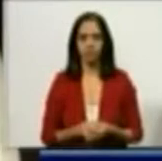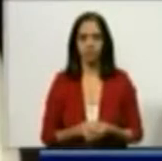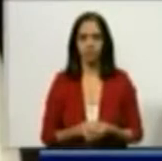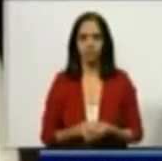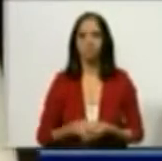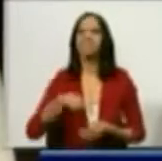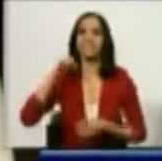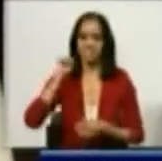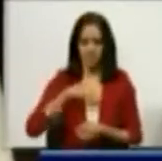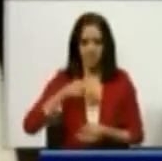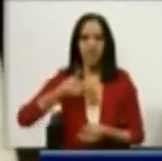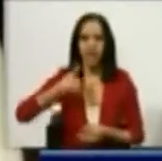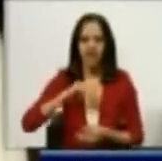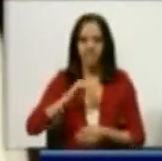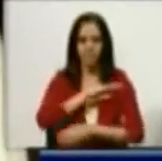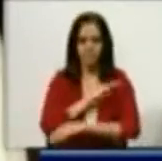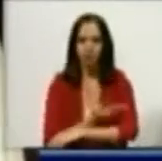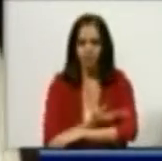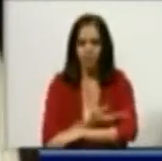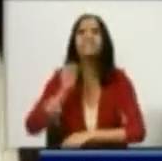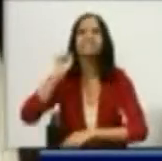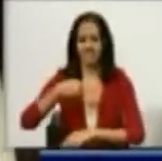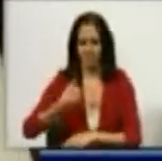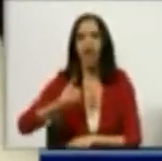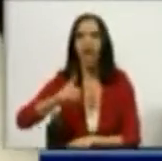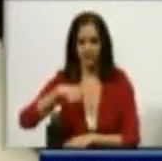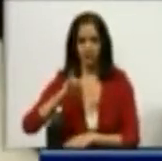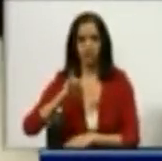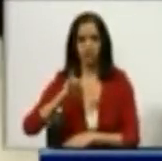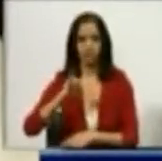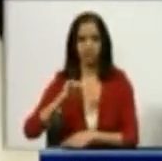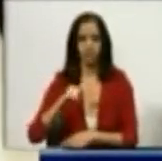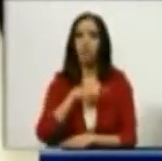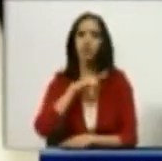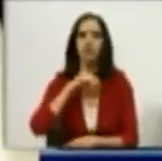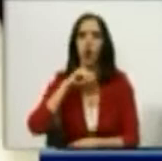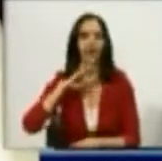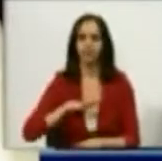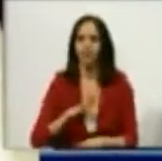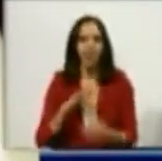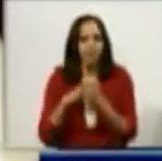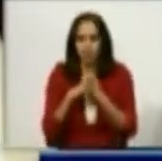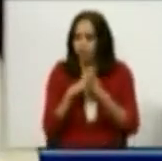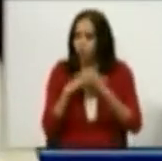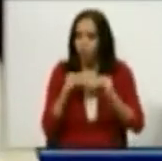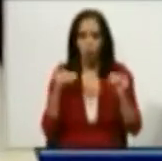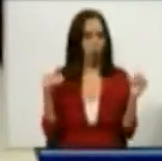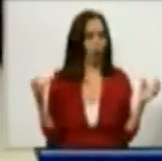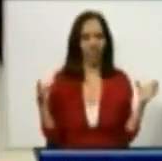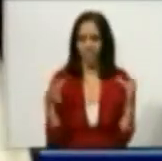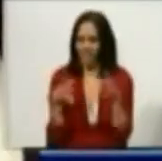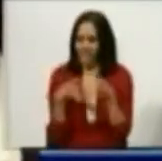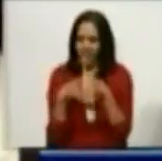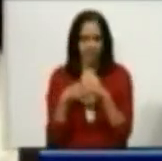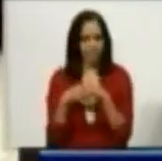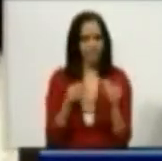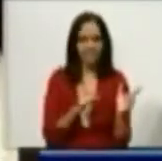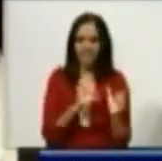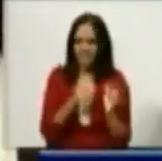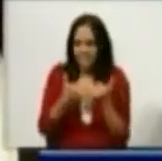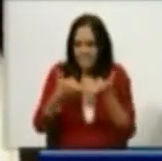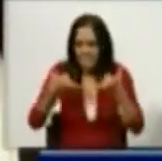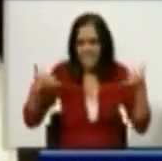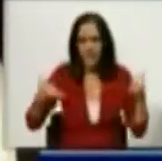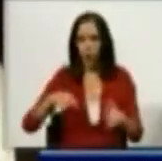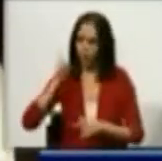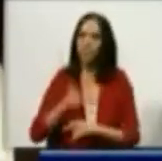Sí hay fuerza si la hay no está toda cohesionada y alineada como debe estar